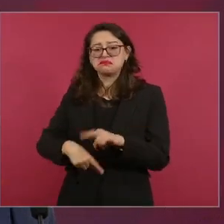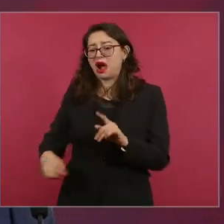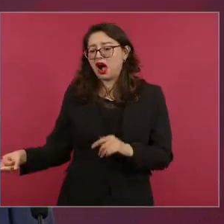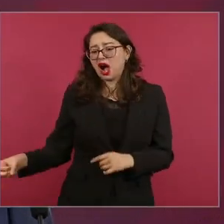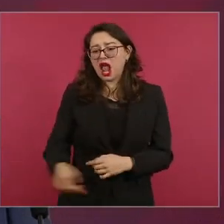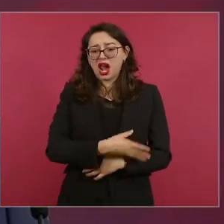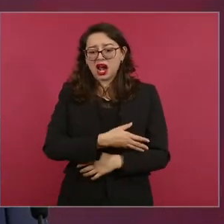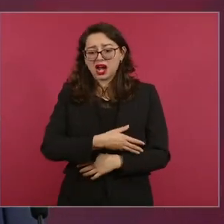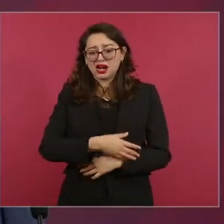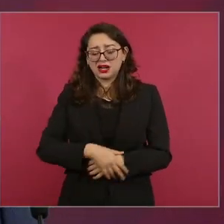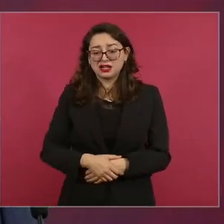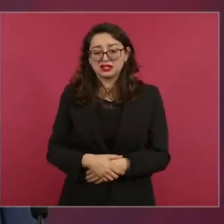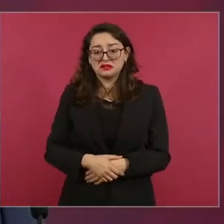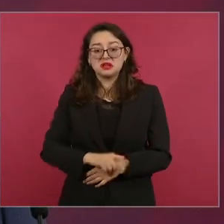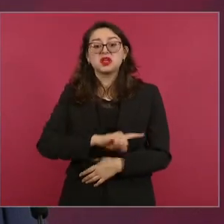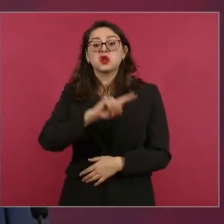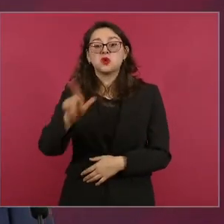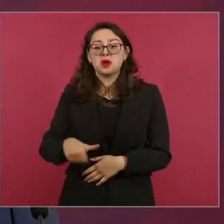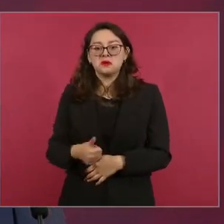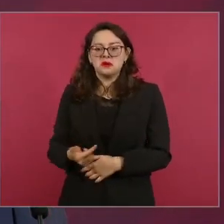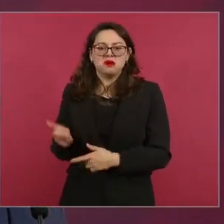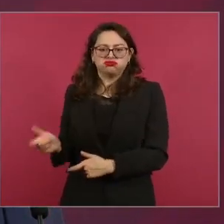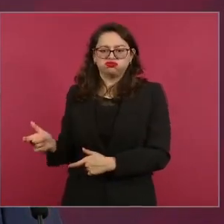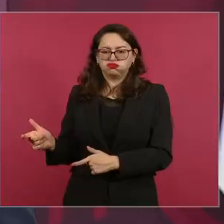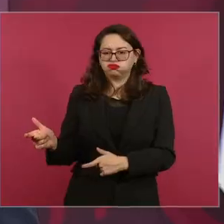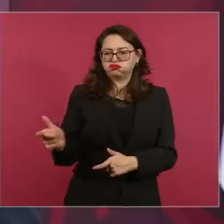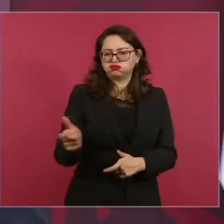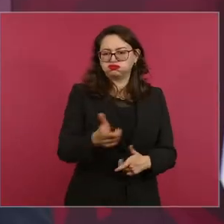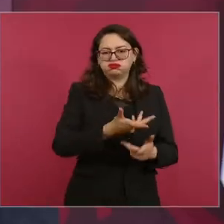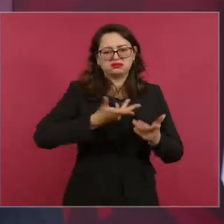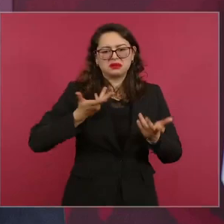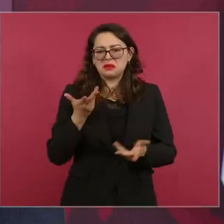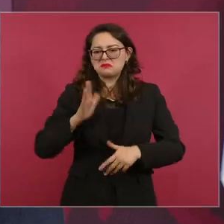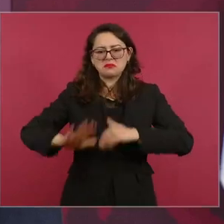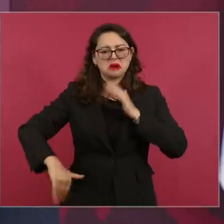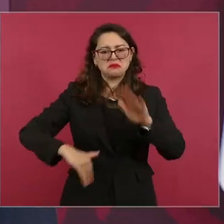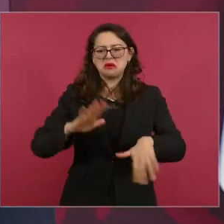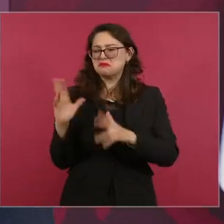para quitarle la vida a mexicanos y a estadounidenses.